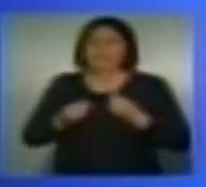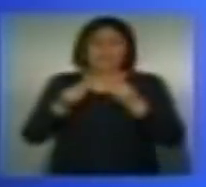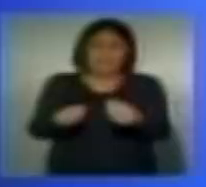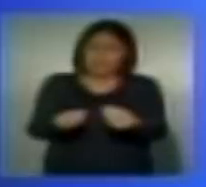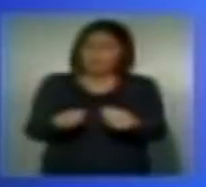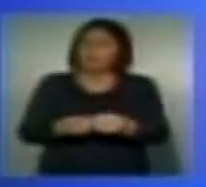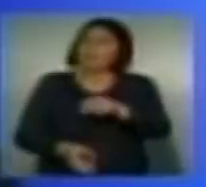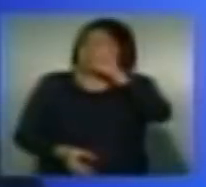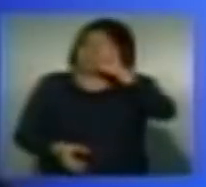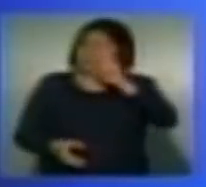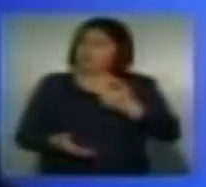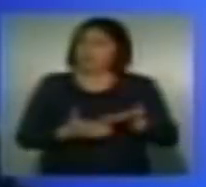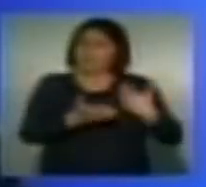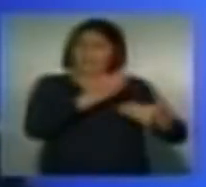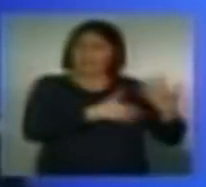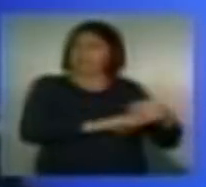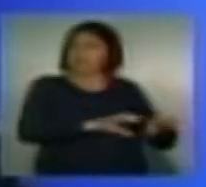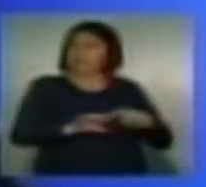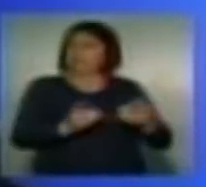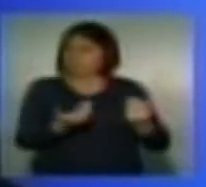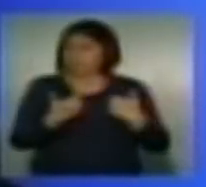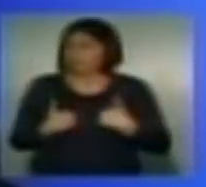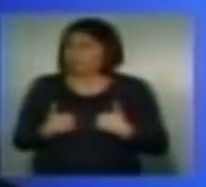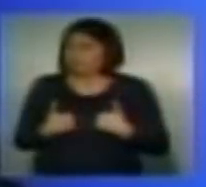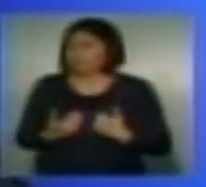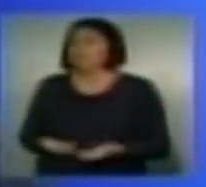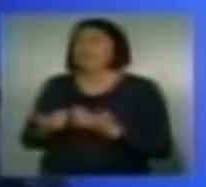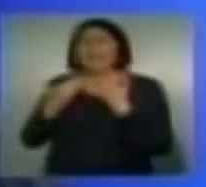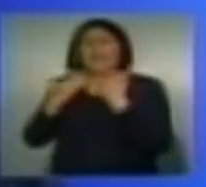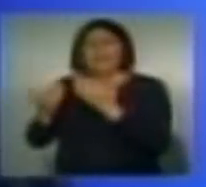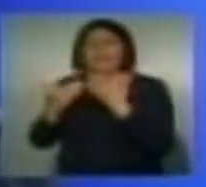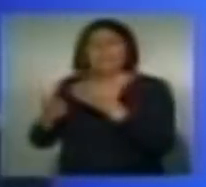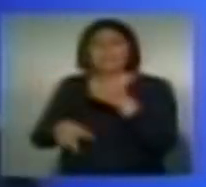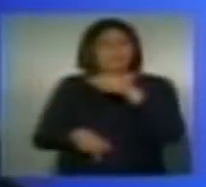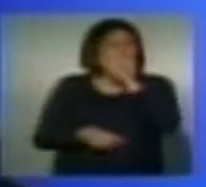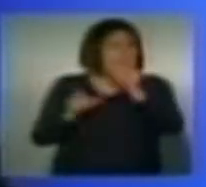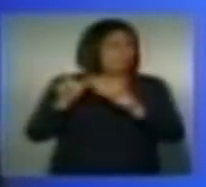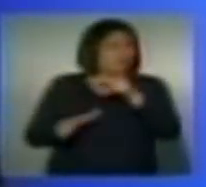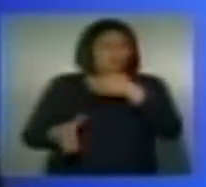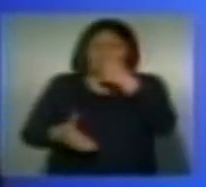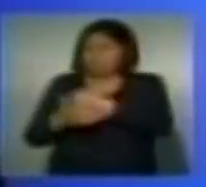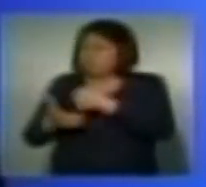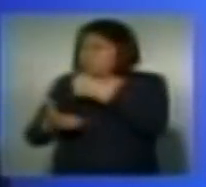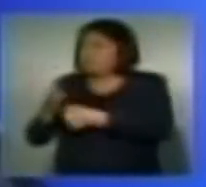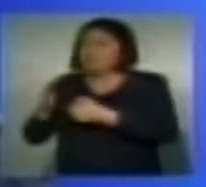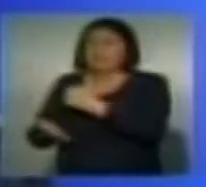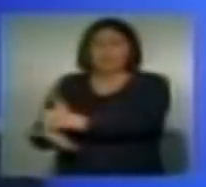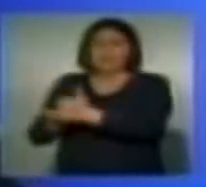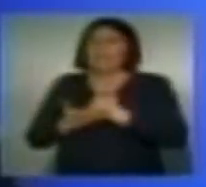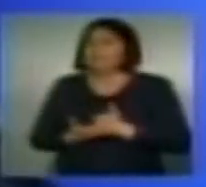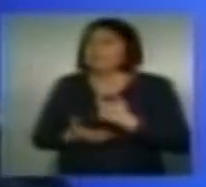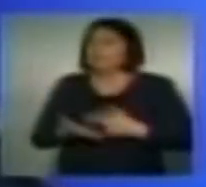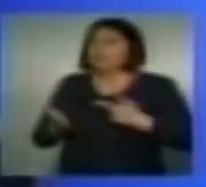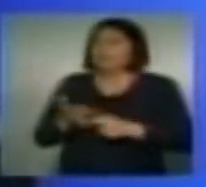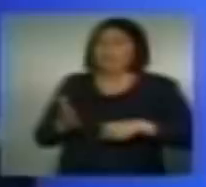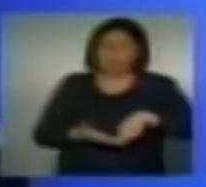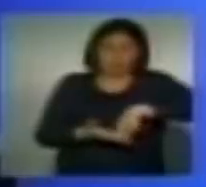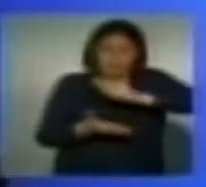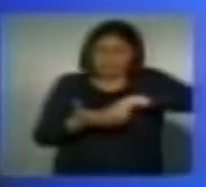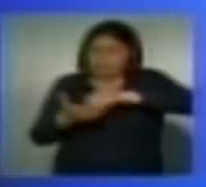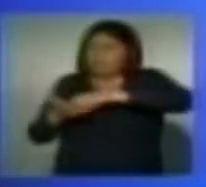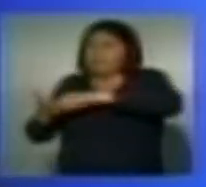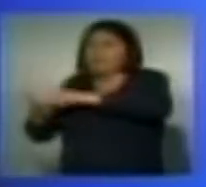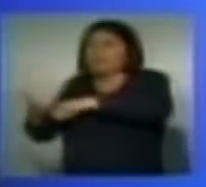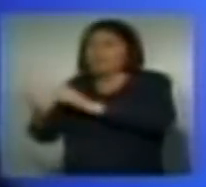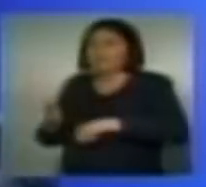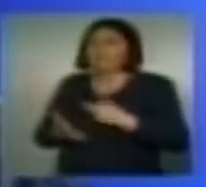lo que hizo por nosotros y agradeciendo a esos guerreros que nos han ayudado en la recolección de firmas para la